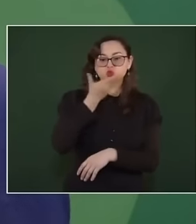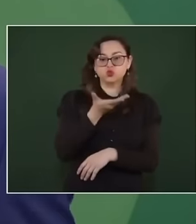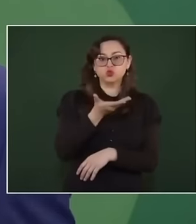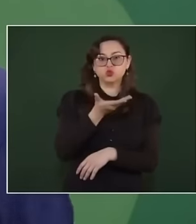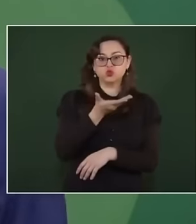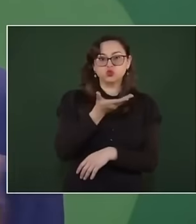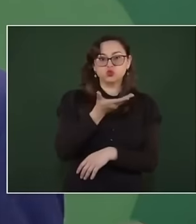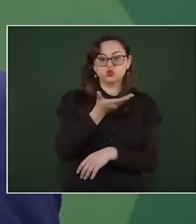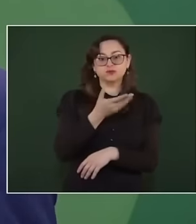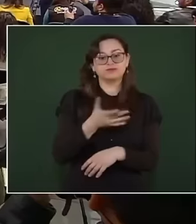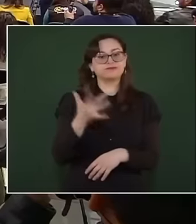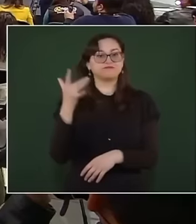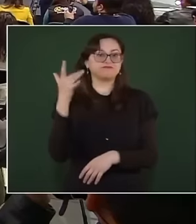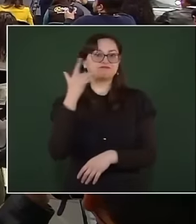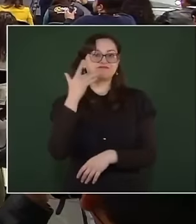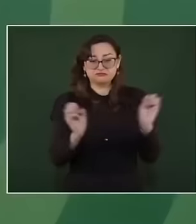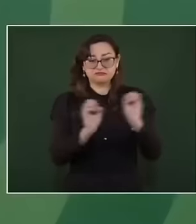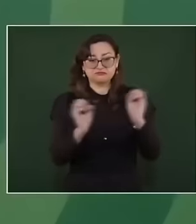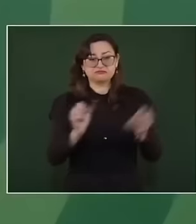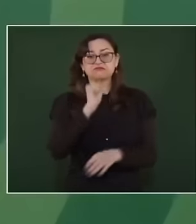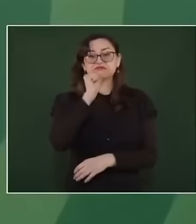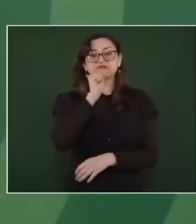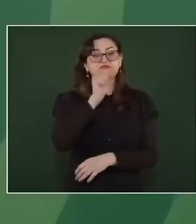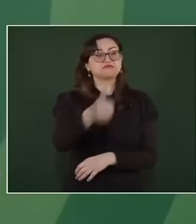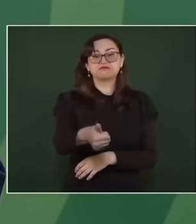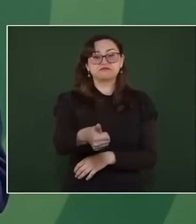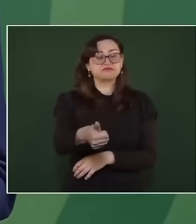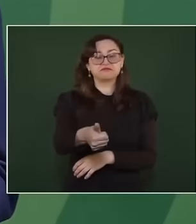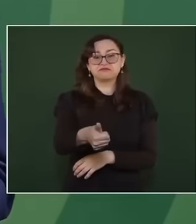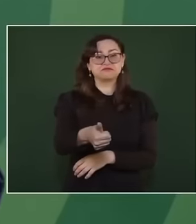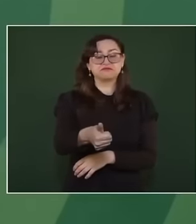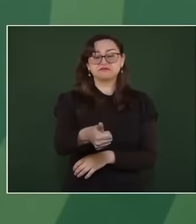Pues pura faramalla no